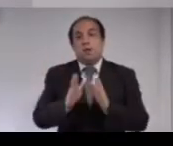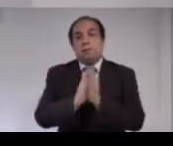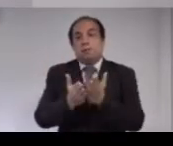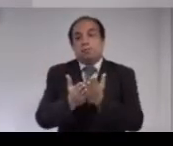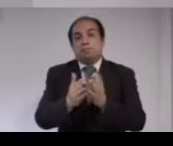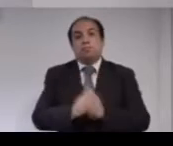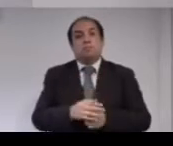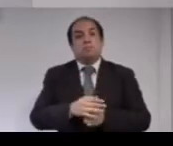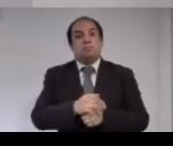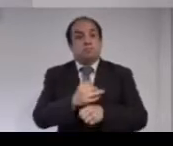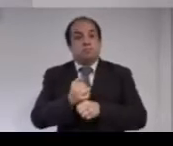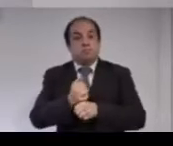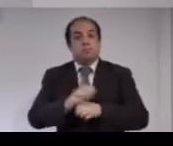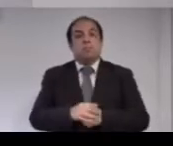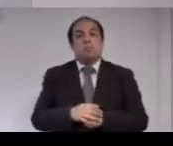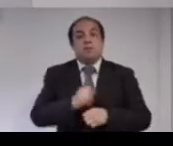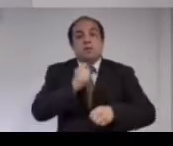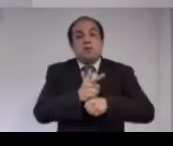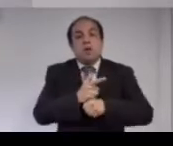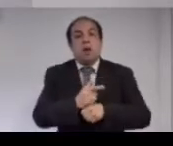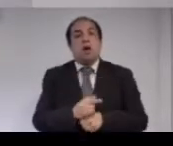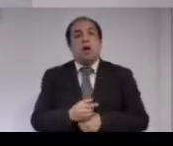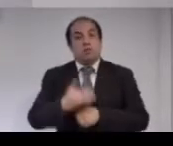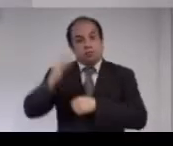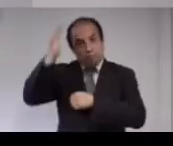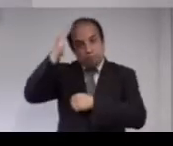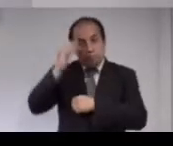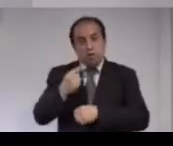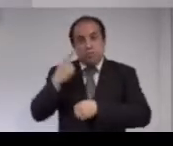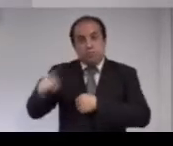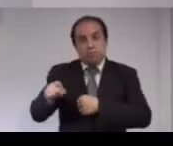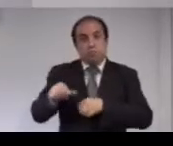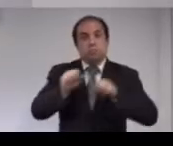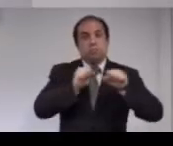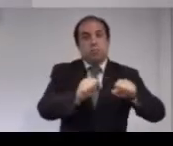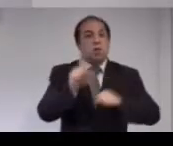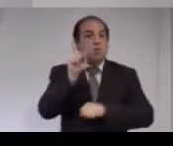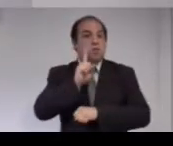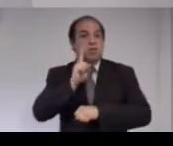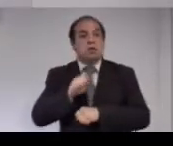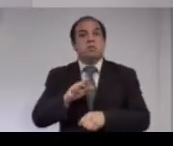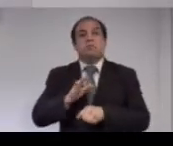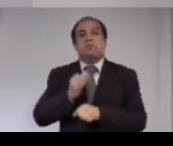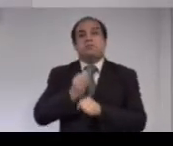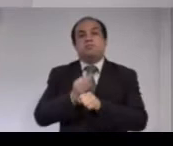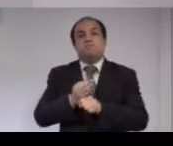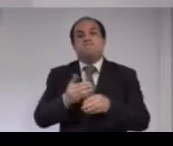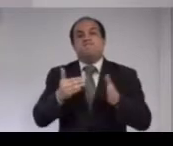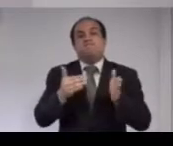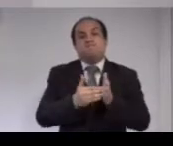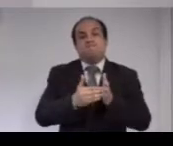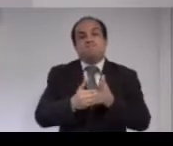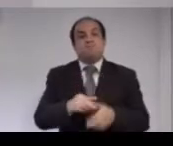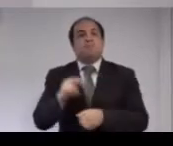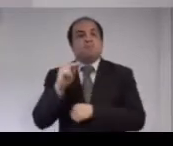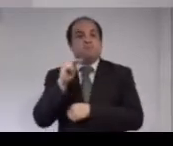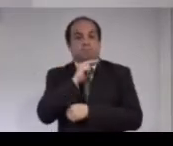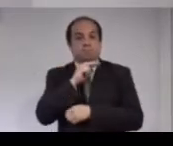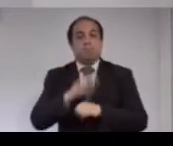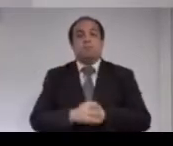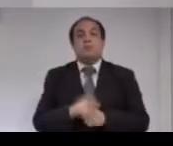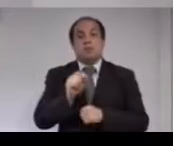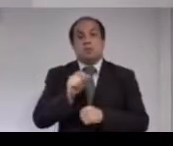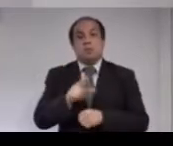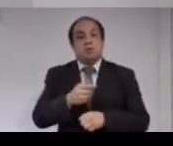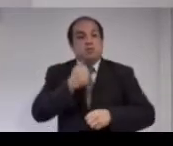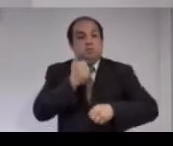investigación, identificó al mando que dio la instrucción de detener a estas mujeres, quien fue suspendido de inmediato. También fueron